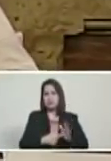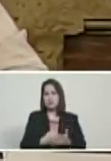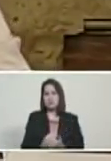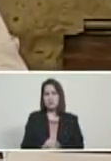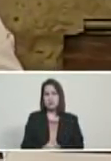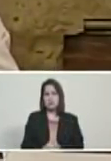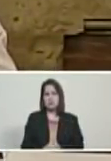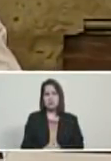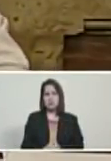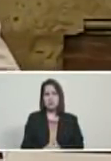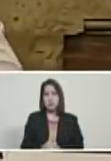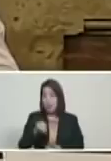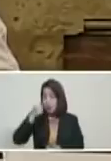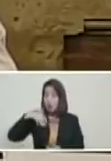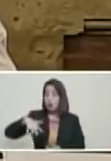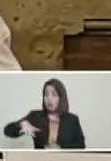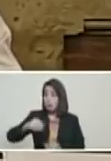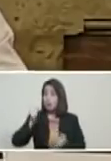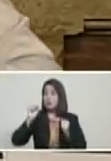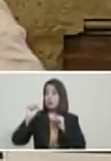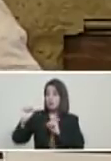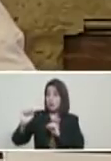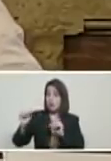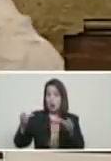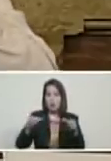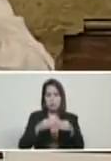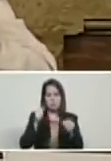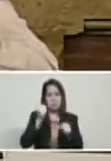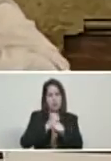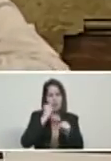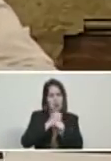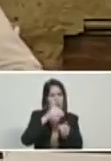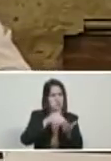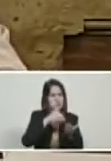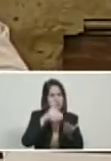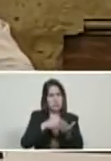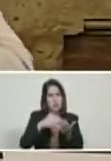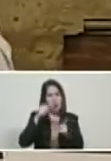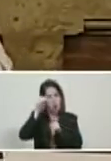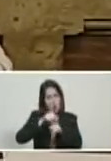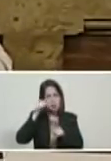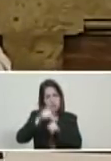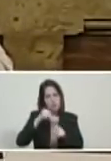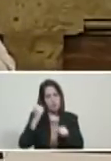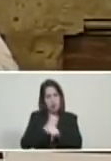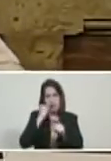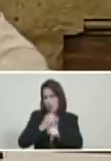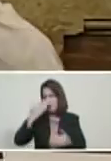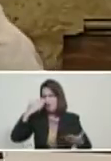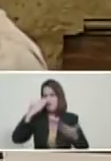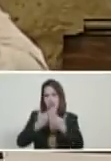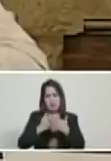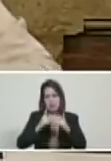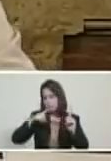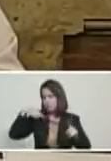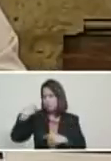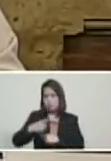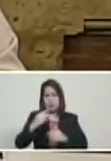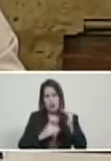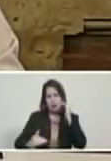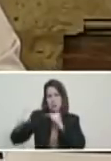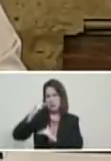defendemos, el pueblo se defiende, la clase obrera se defiende, luchamos, producimos, trabajamos, enfrentamos una cosa difícil, la